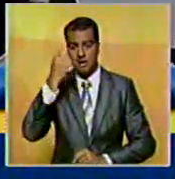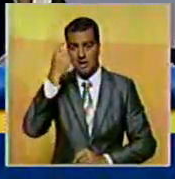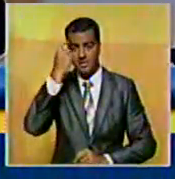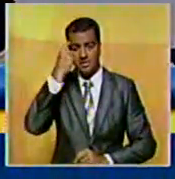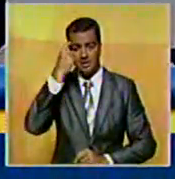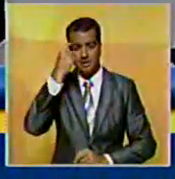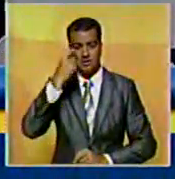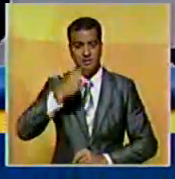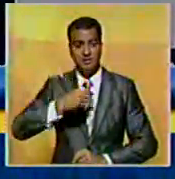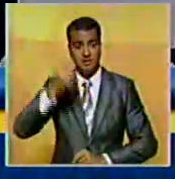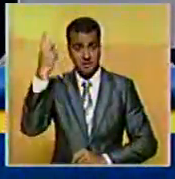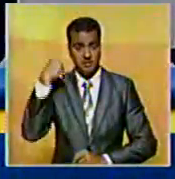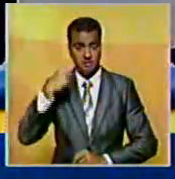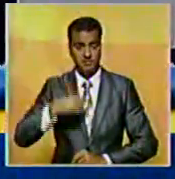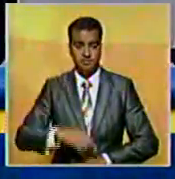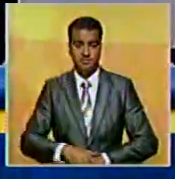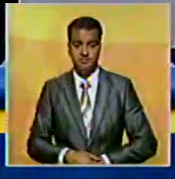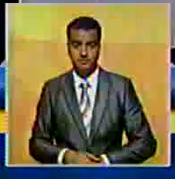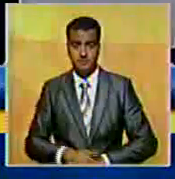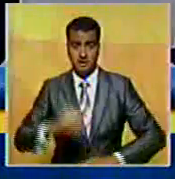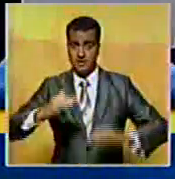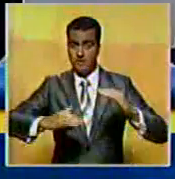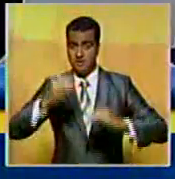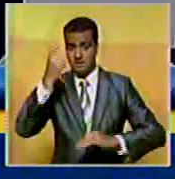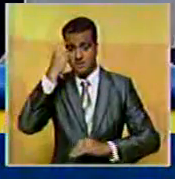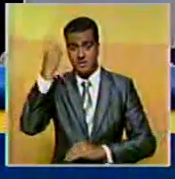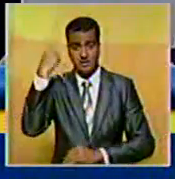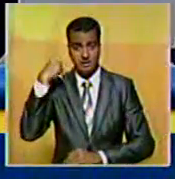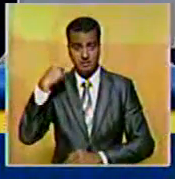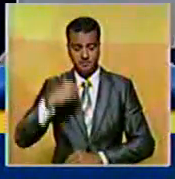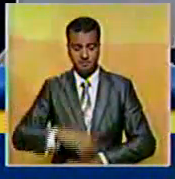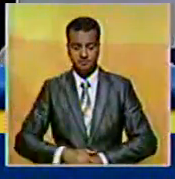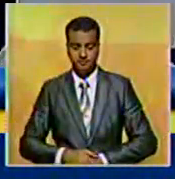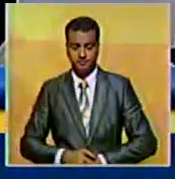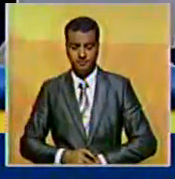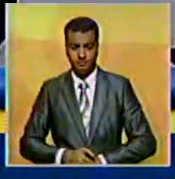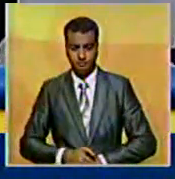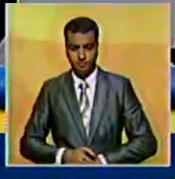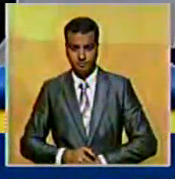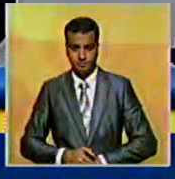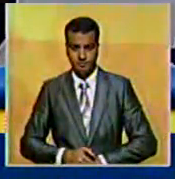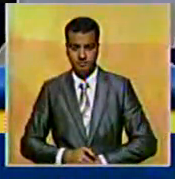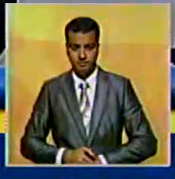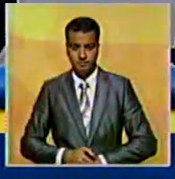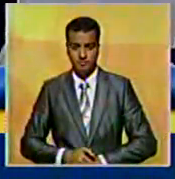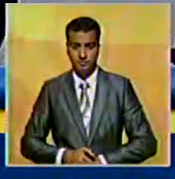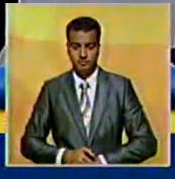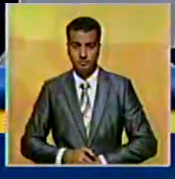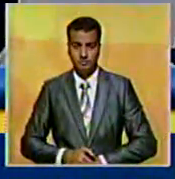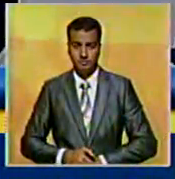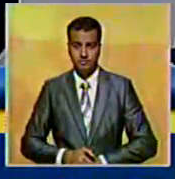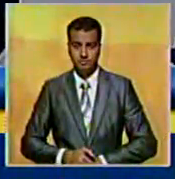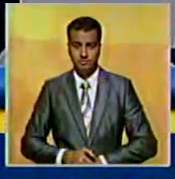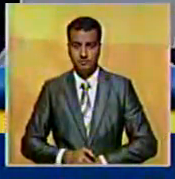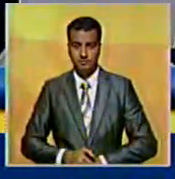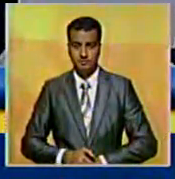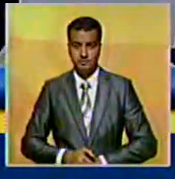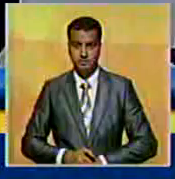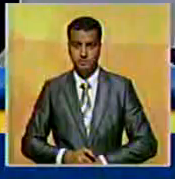de ayer, porque este balance es hasta la noche de ayer, los de hoy no los tenemos,